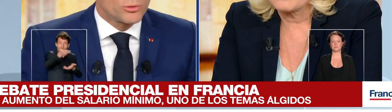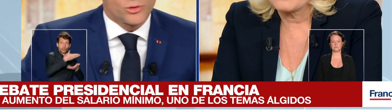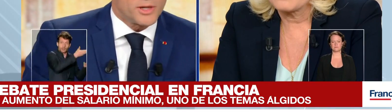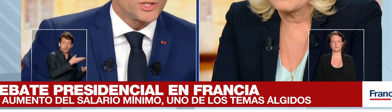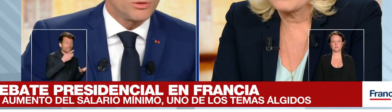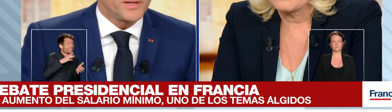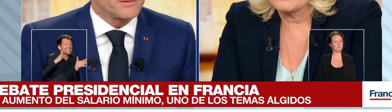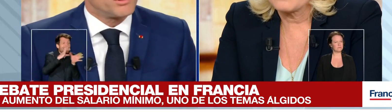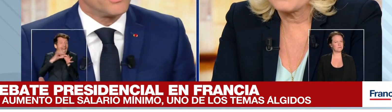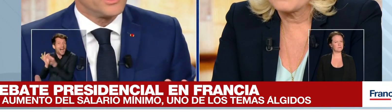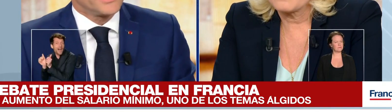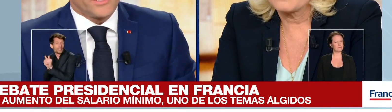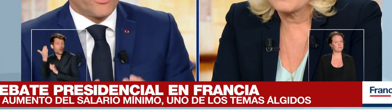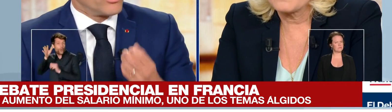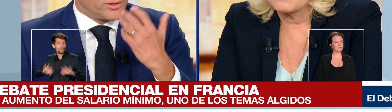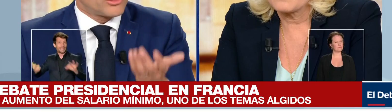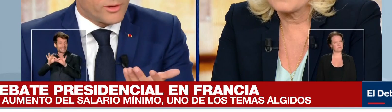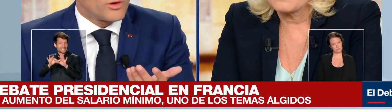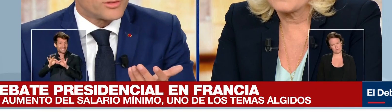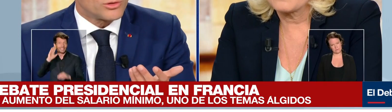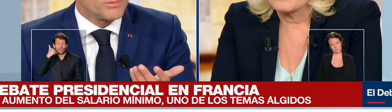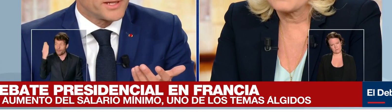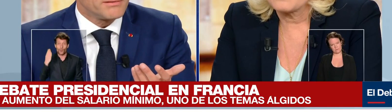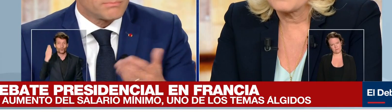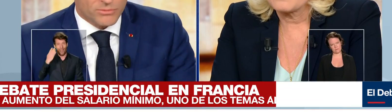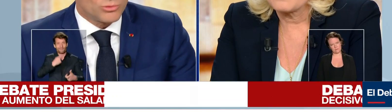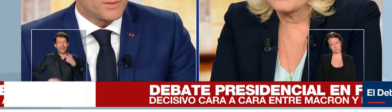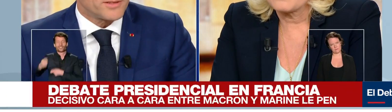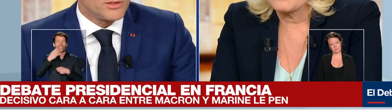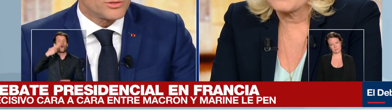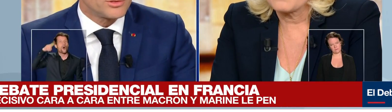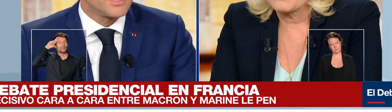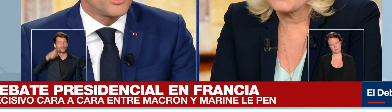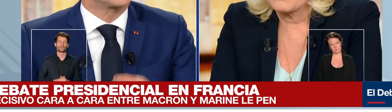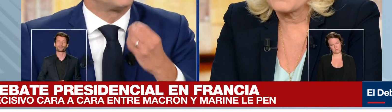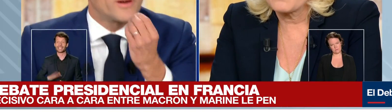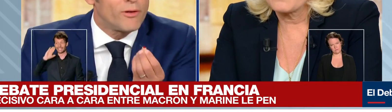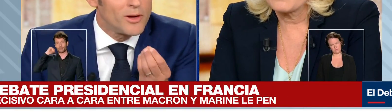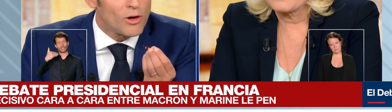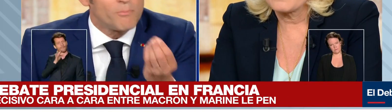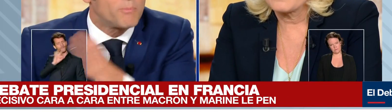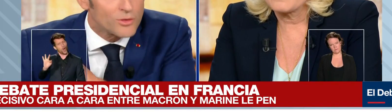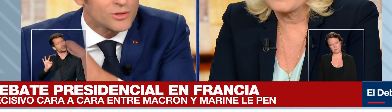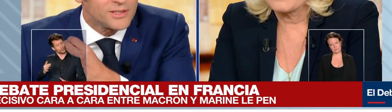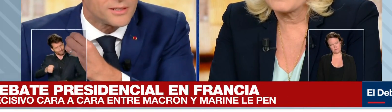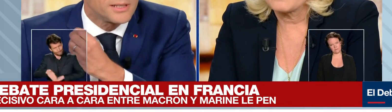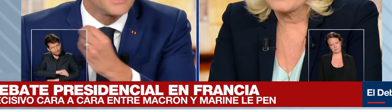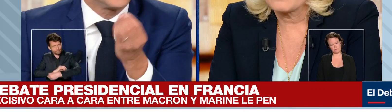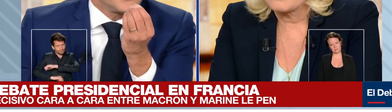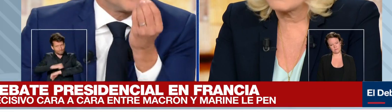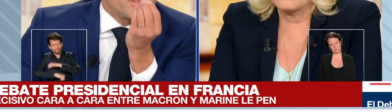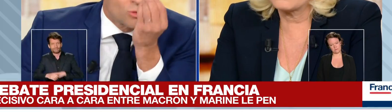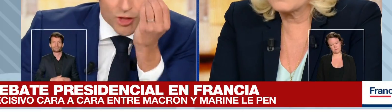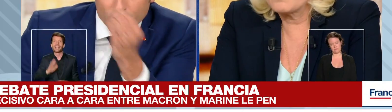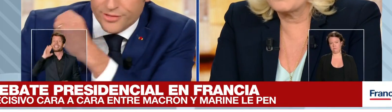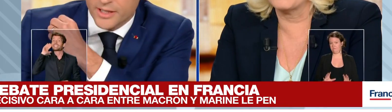estamos interconectados, necesitamos el mercado europeo. Simplemente hay que, y como lo hizo Francia, bajo esta presidencia, por eso hay que reformar Europa y